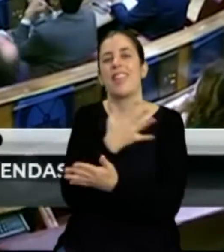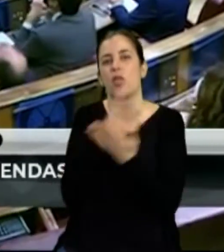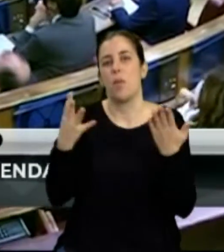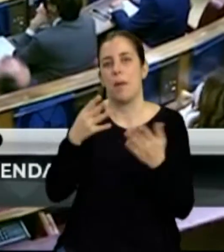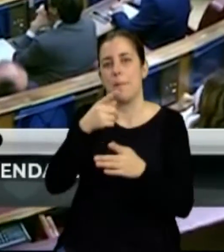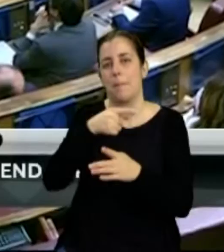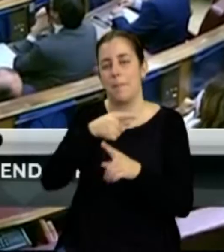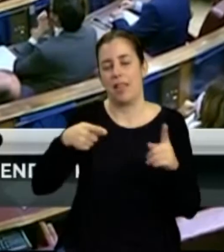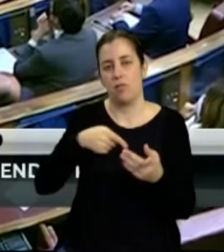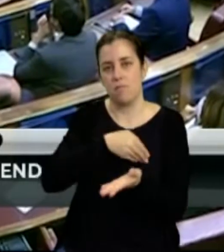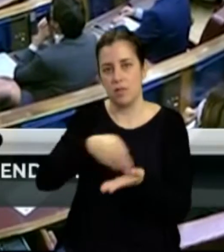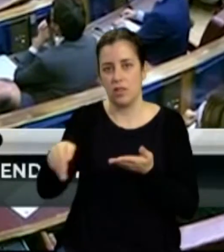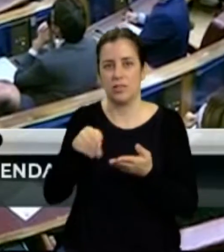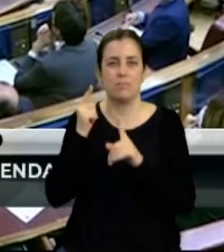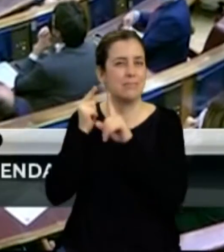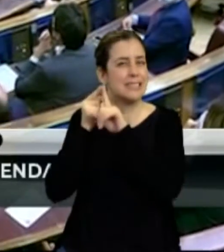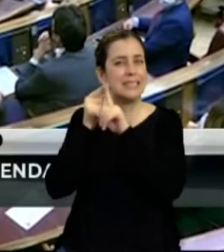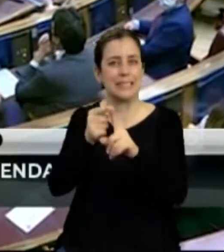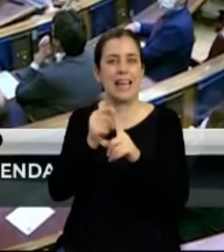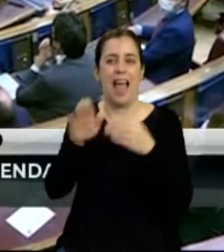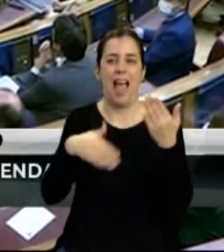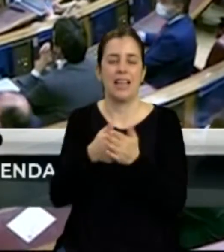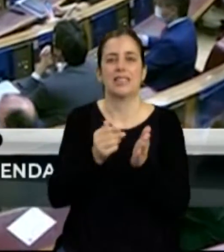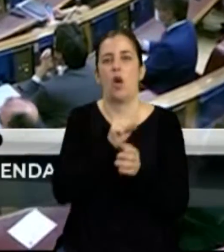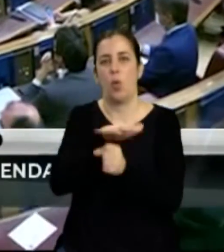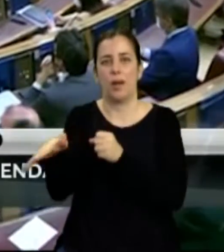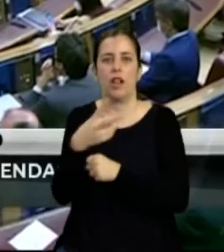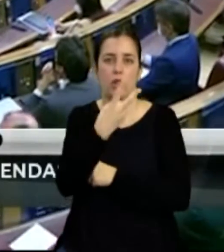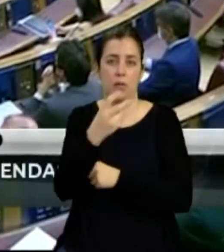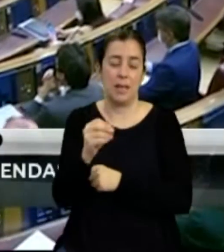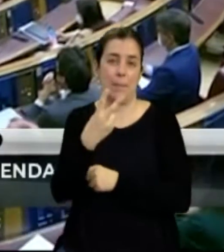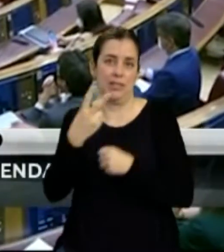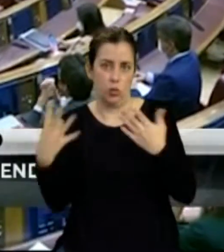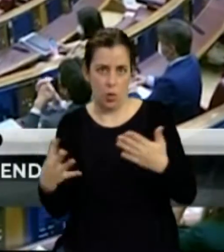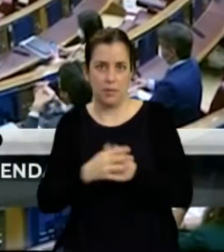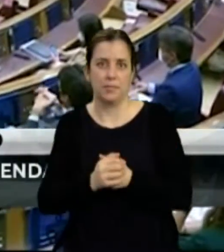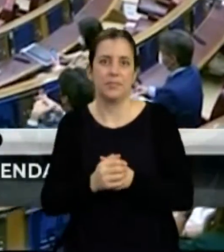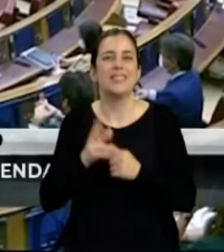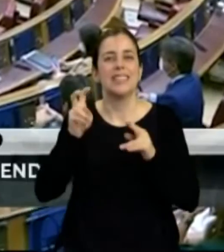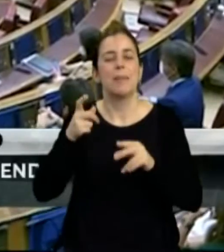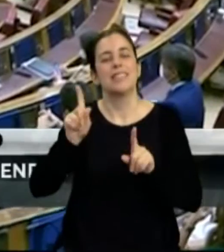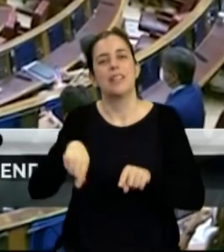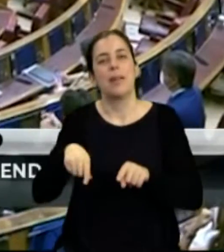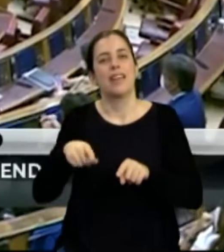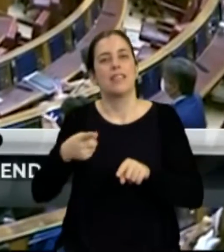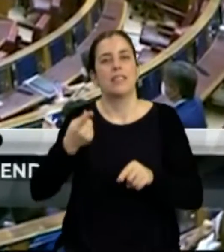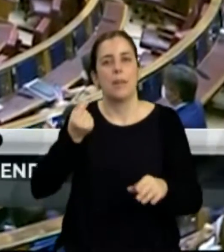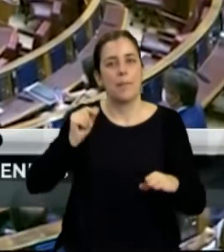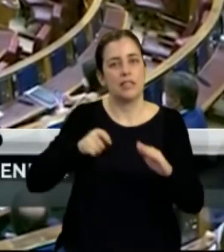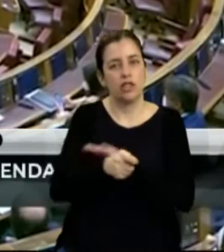la gratuidad sea hasta 2029. En otra enmienda, los populares piden 15 millones de euros de inversión en la hostelería de la comunidad foral.